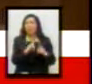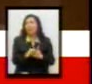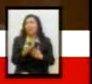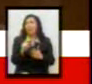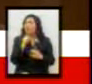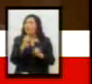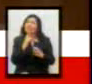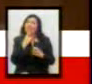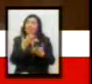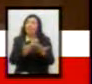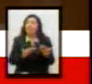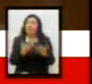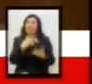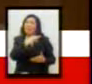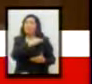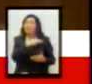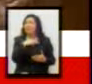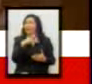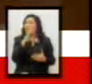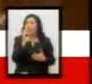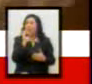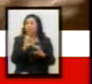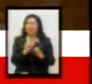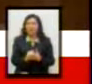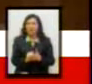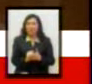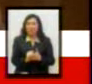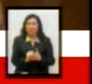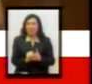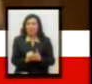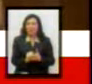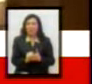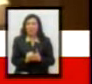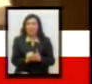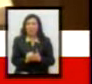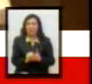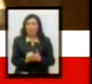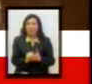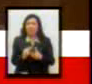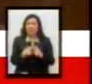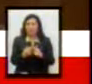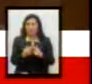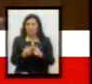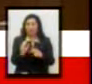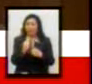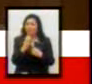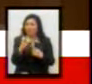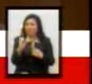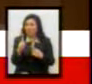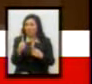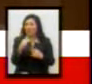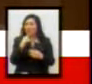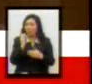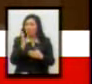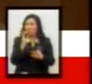no se ha hecho en el escritorio del Ministerio de la Mujer, se ha hecho gracias a las iniciativas de la sociedad civil y a la